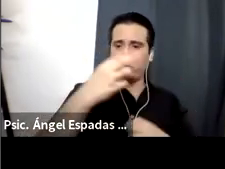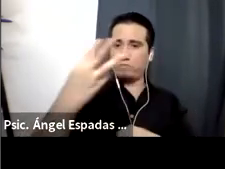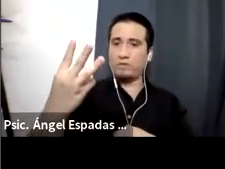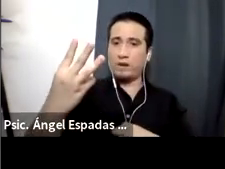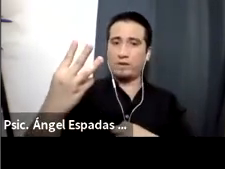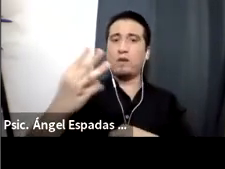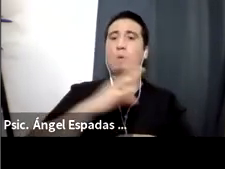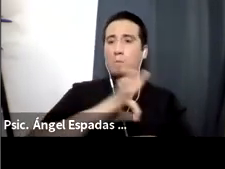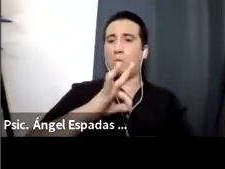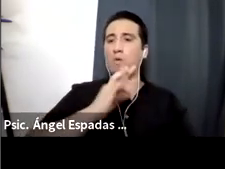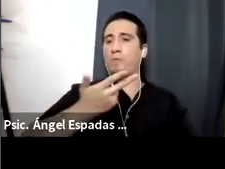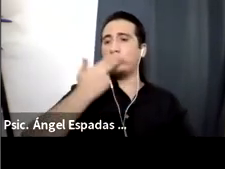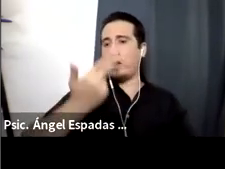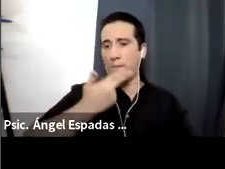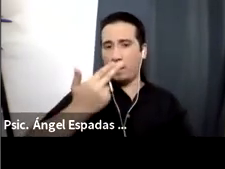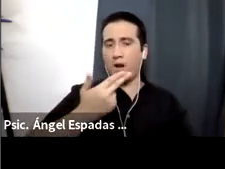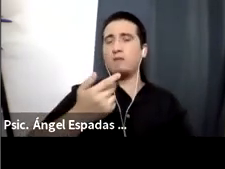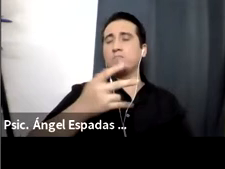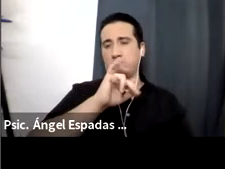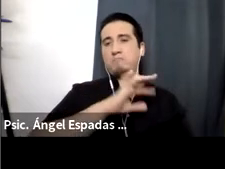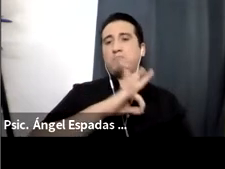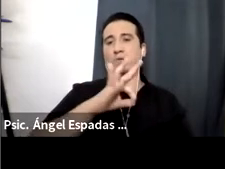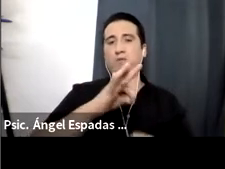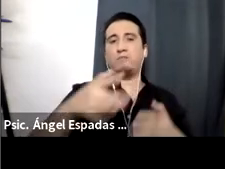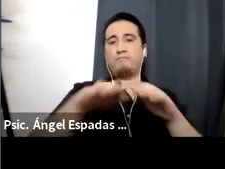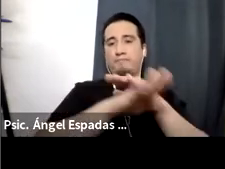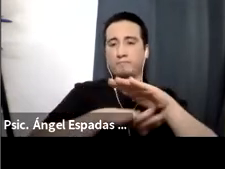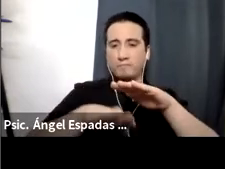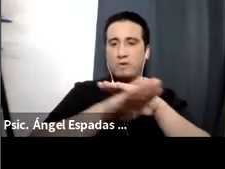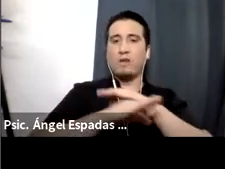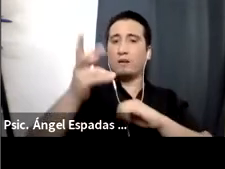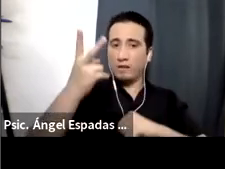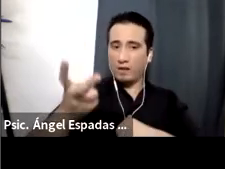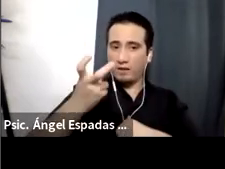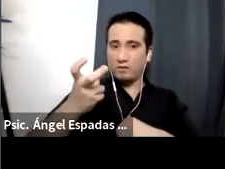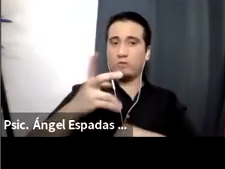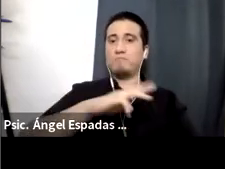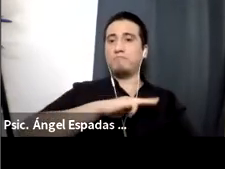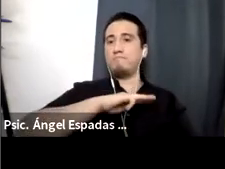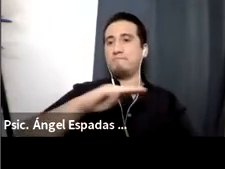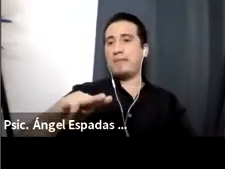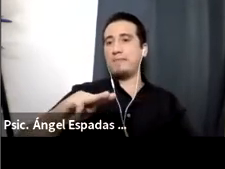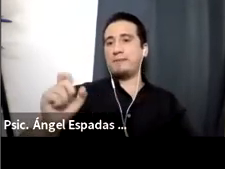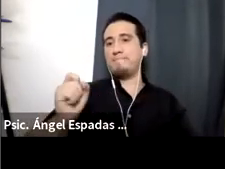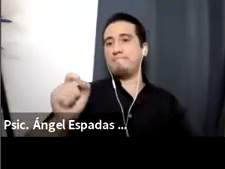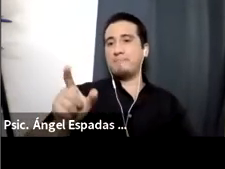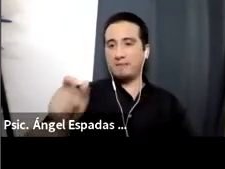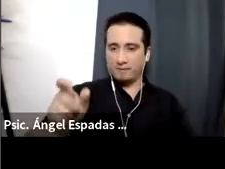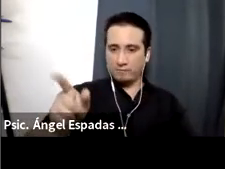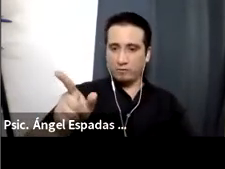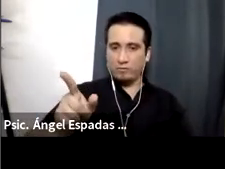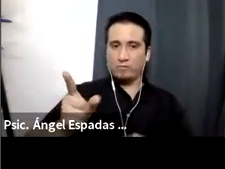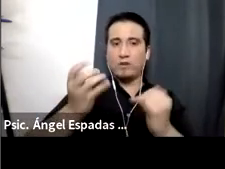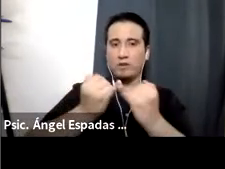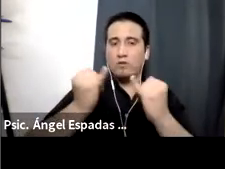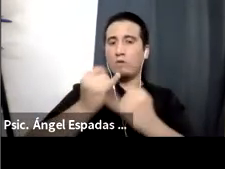hablar de que algo es sostenible. Esto es que se sostiene por sí solo y de ahí viene la